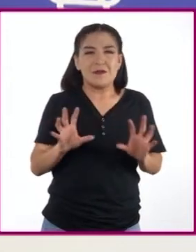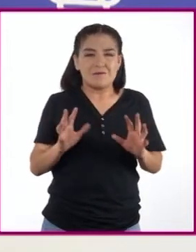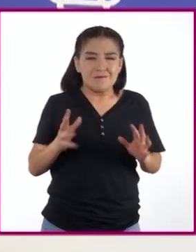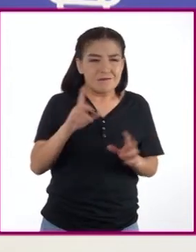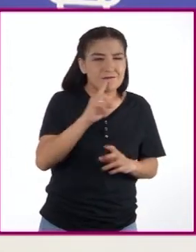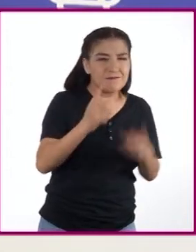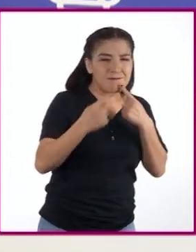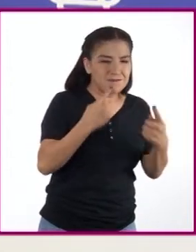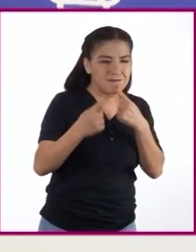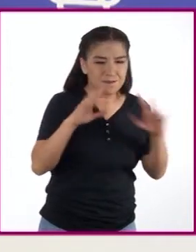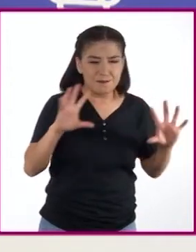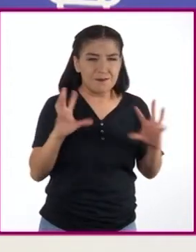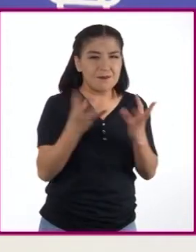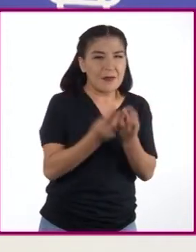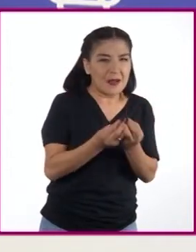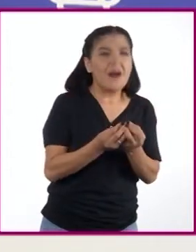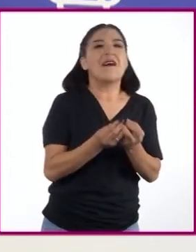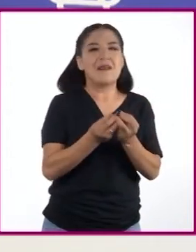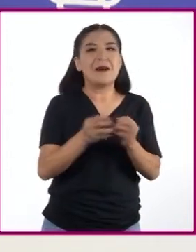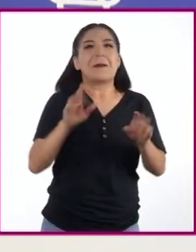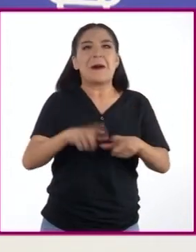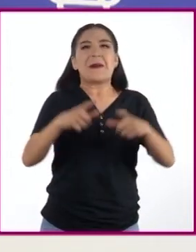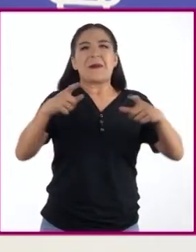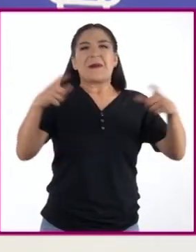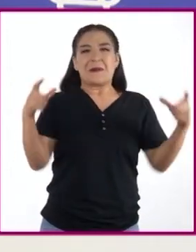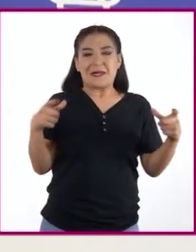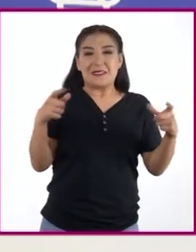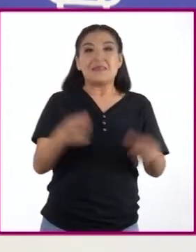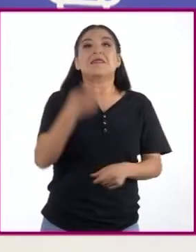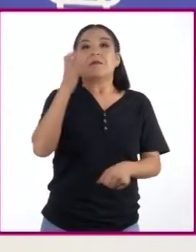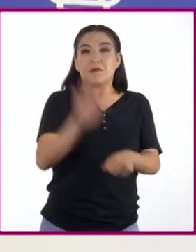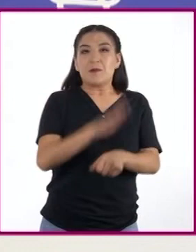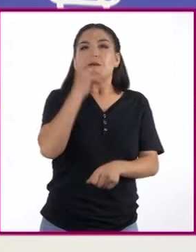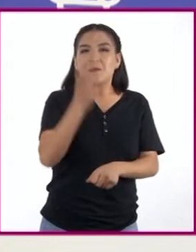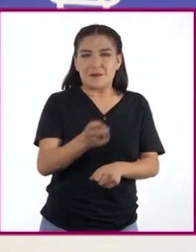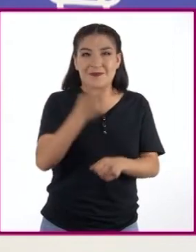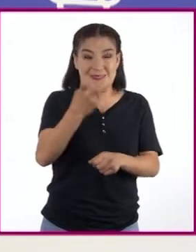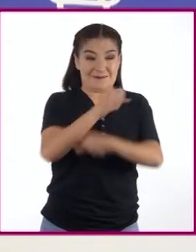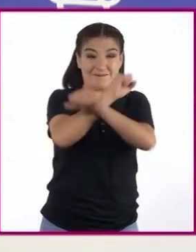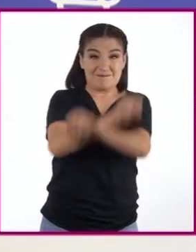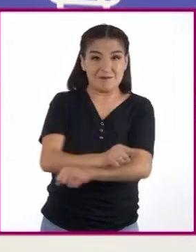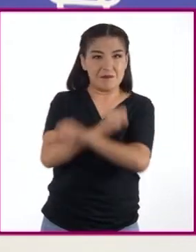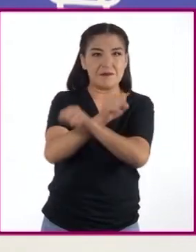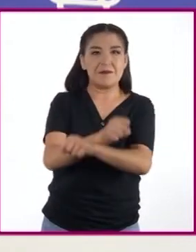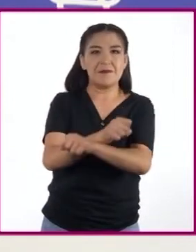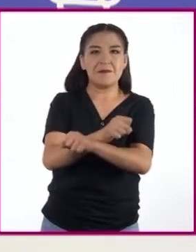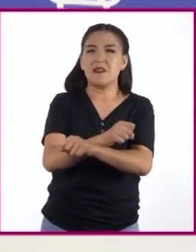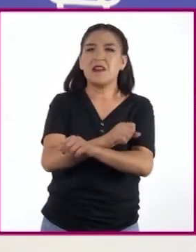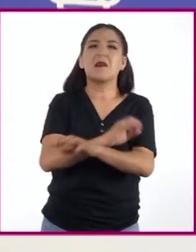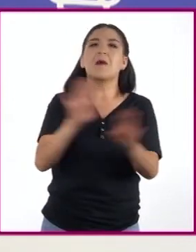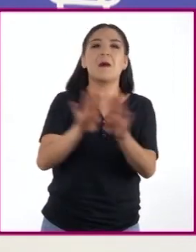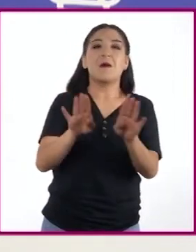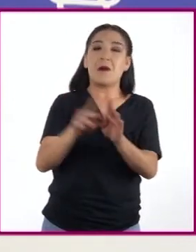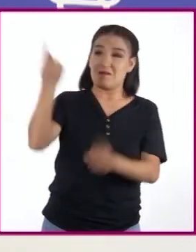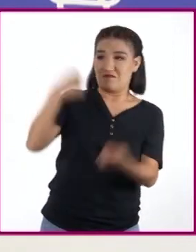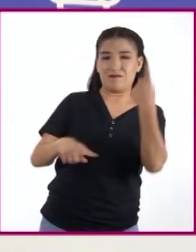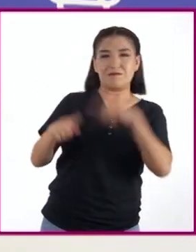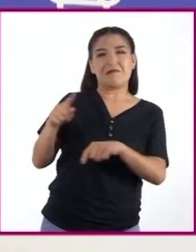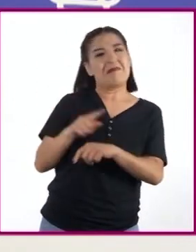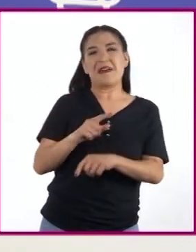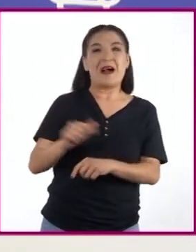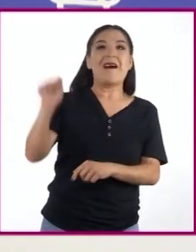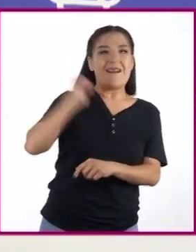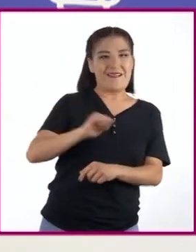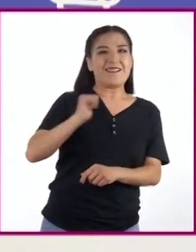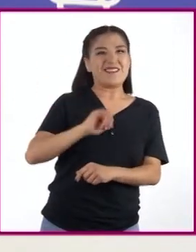distintos grupos, se había incrementado y por tanto la esclavitud ya no era rentable como en